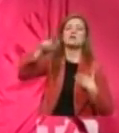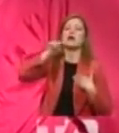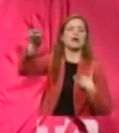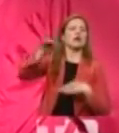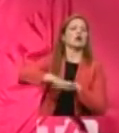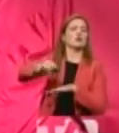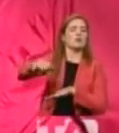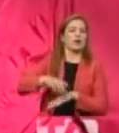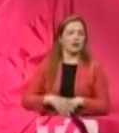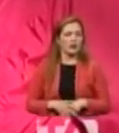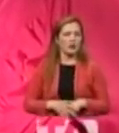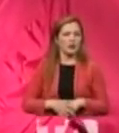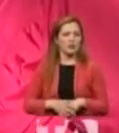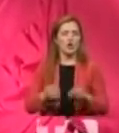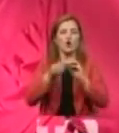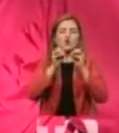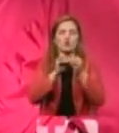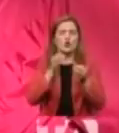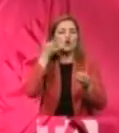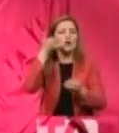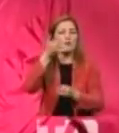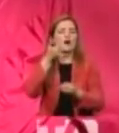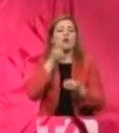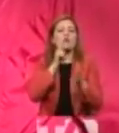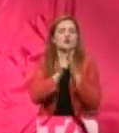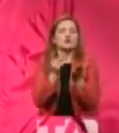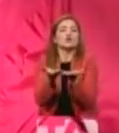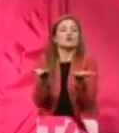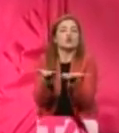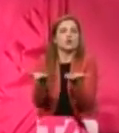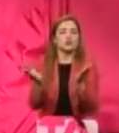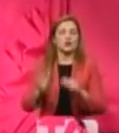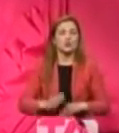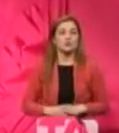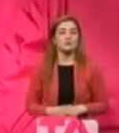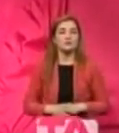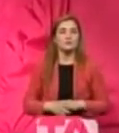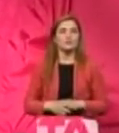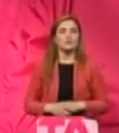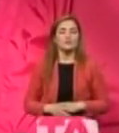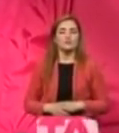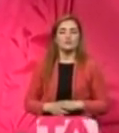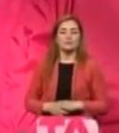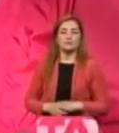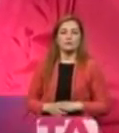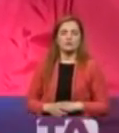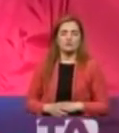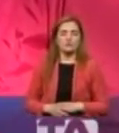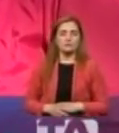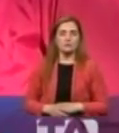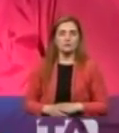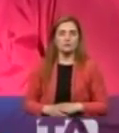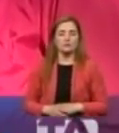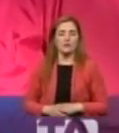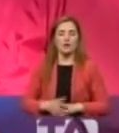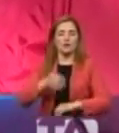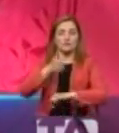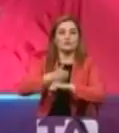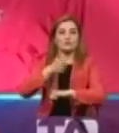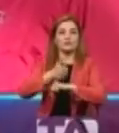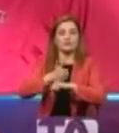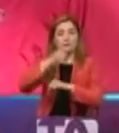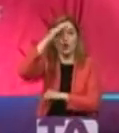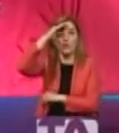detrás de este acto vandálico? ¿A dónde pueden dirigirse? ¿Dónde pueden hacer la denuncia? La denuncia lo pueden hacer, como ven, con las autoridades competentes,